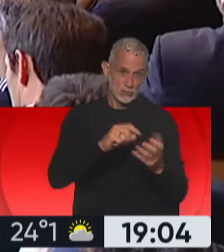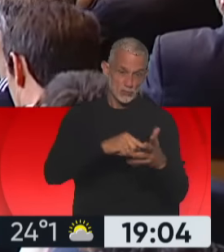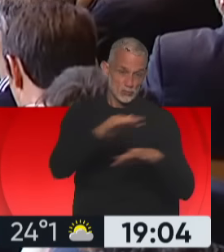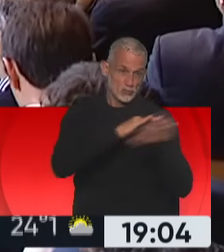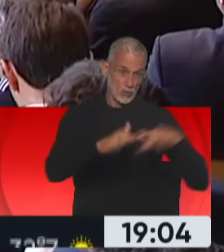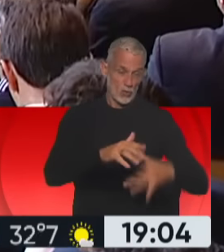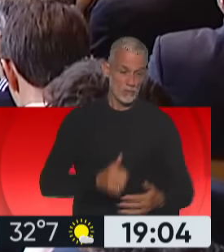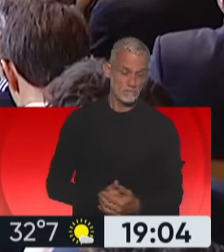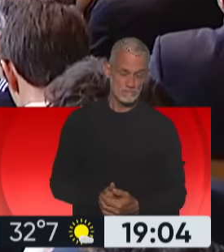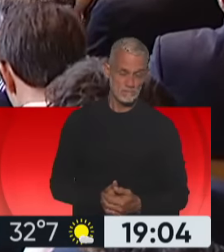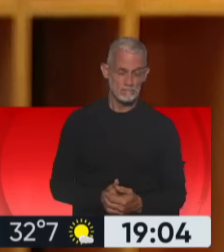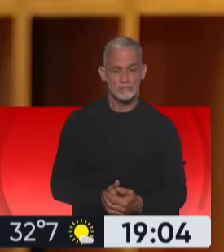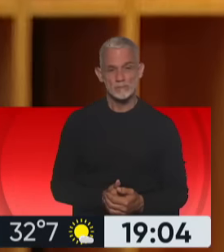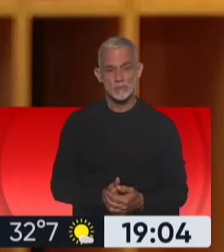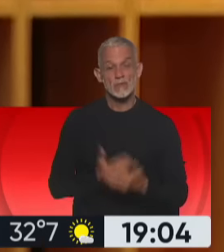Entonces,